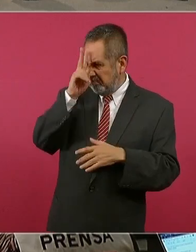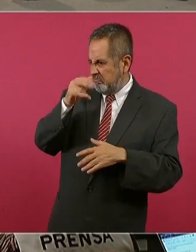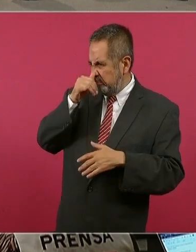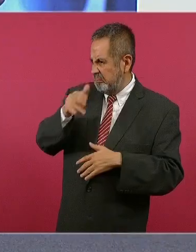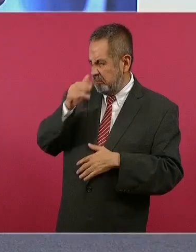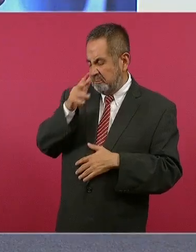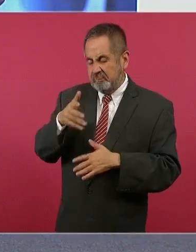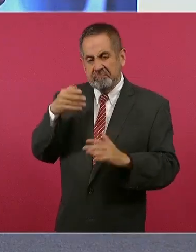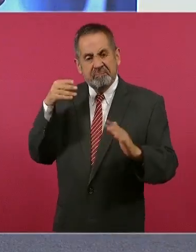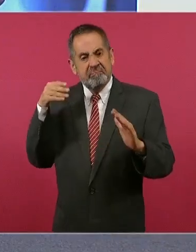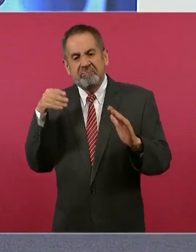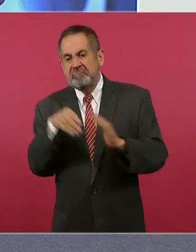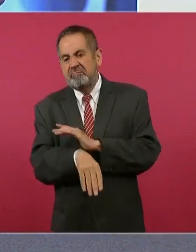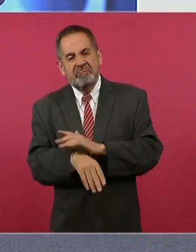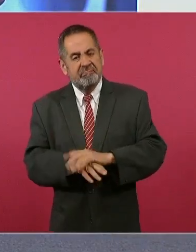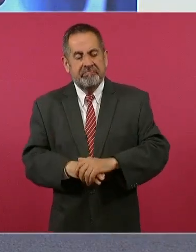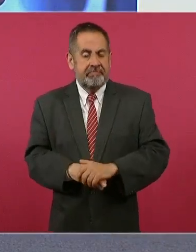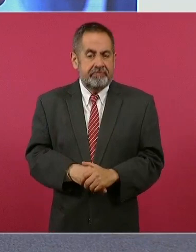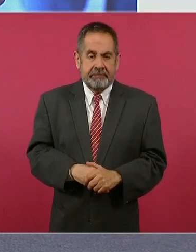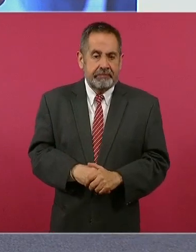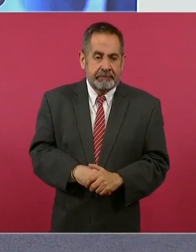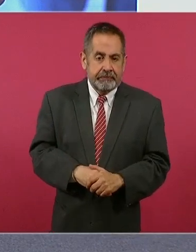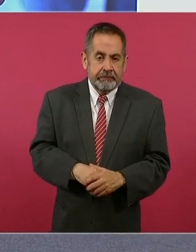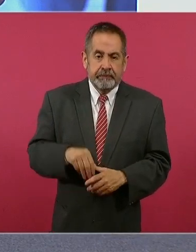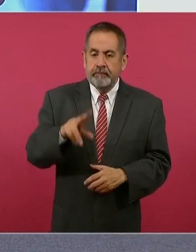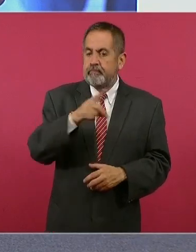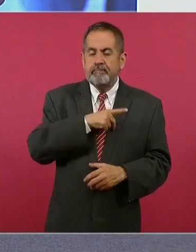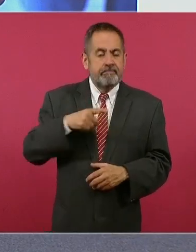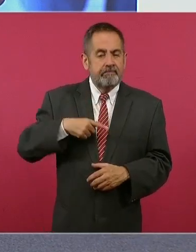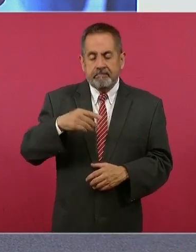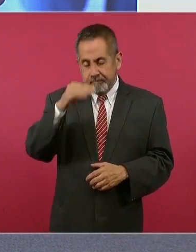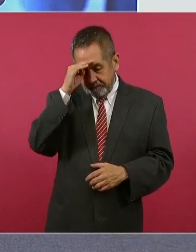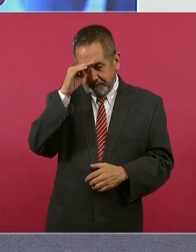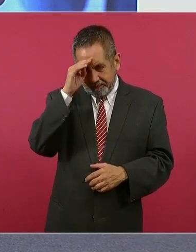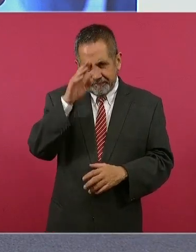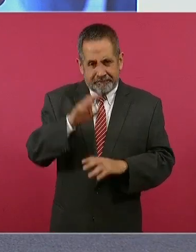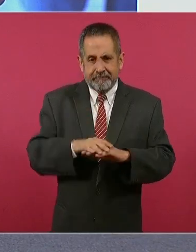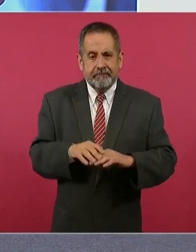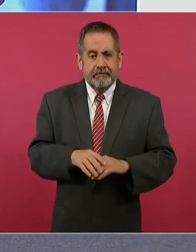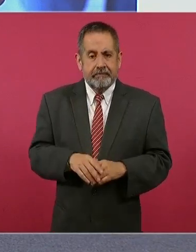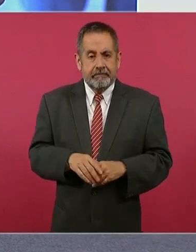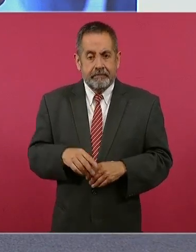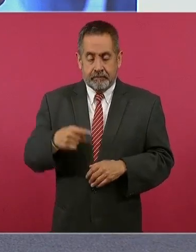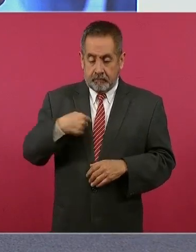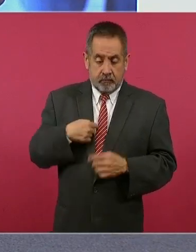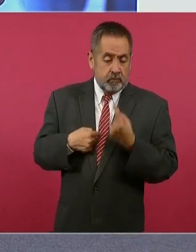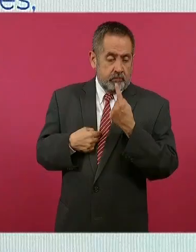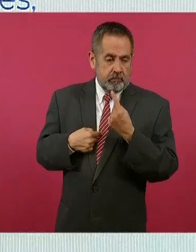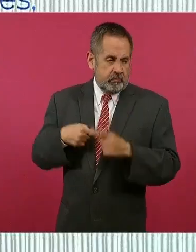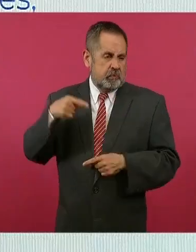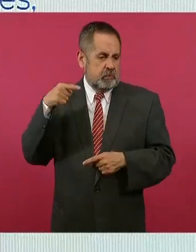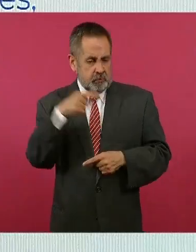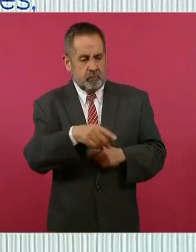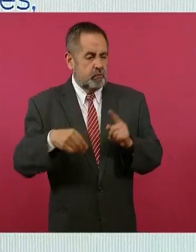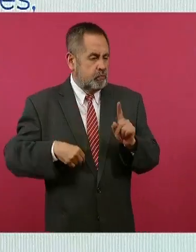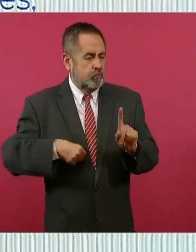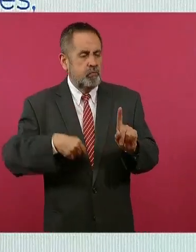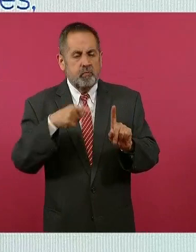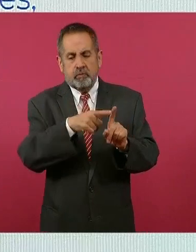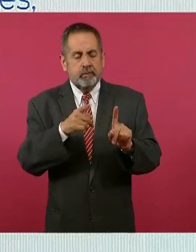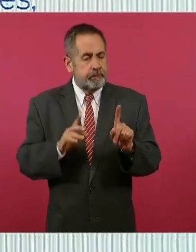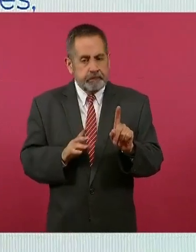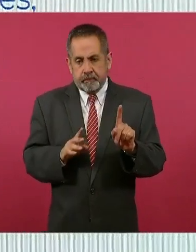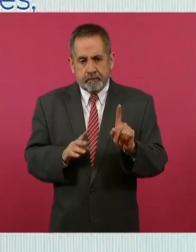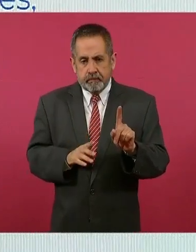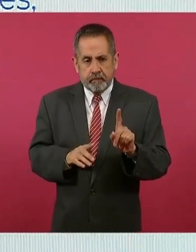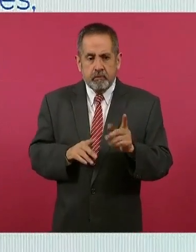demás. Termino diciendo, nunca hay que pensar que en forma aislada la persona es responsable de esos actos,